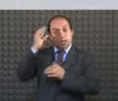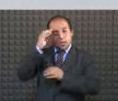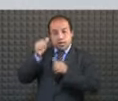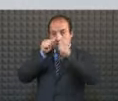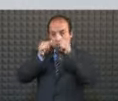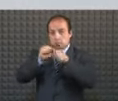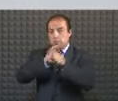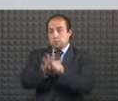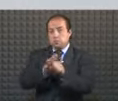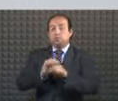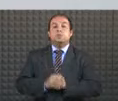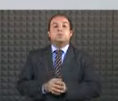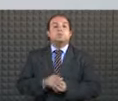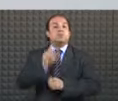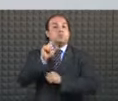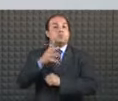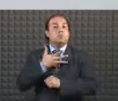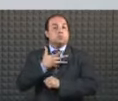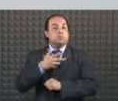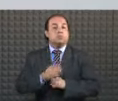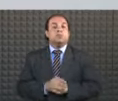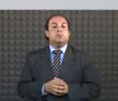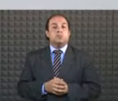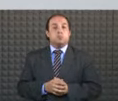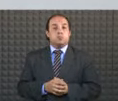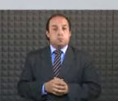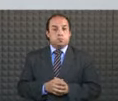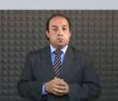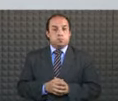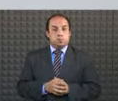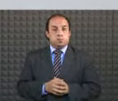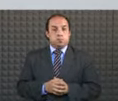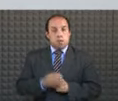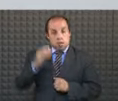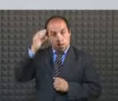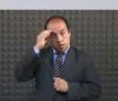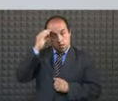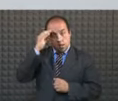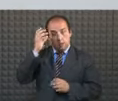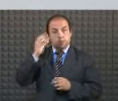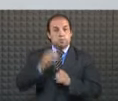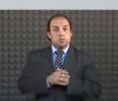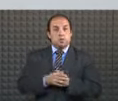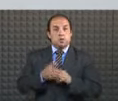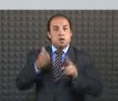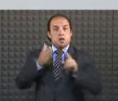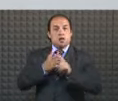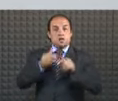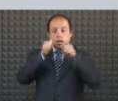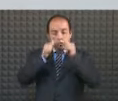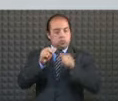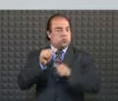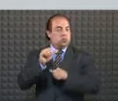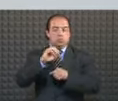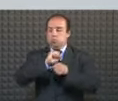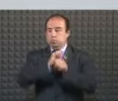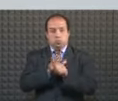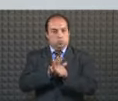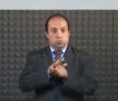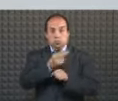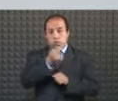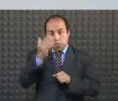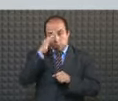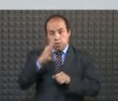COVID, además de que tenemos también las camas destinadas a atención no COVID. Como ustedes saben,